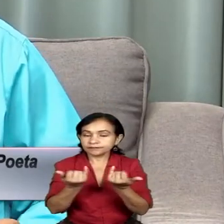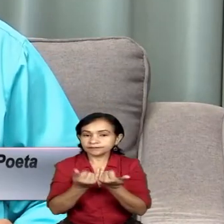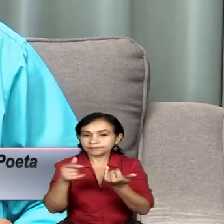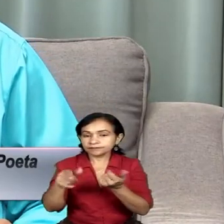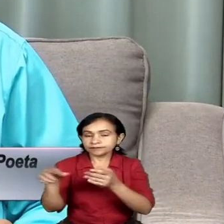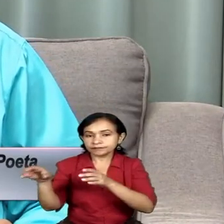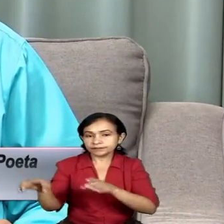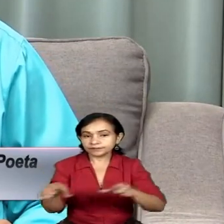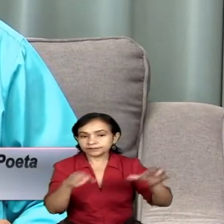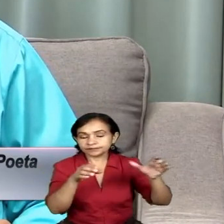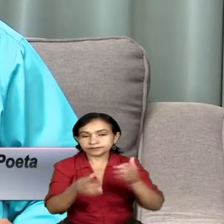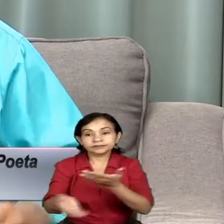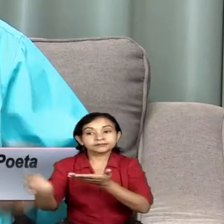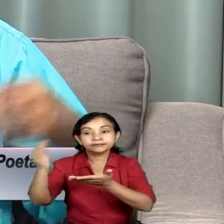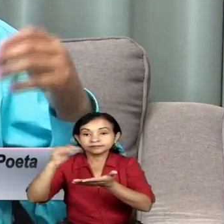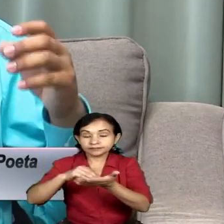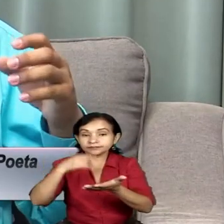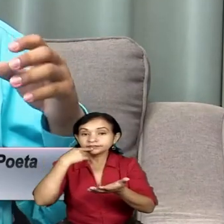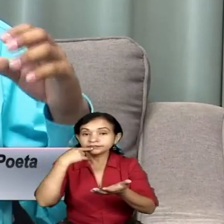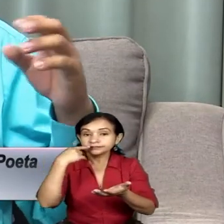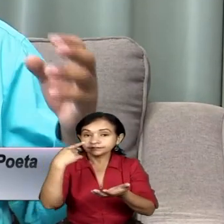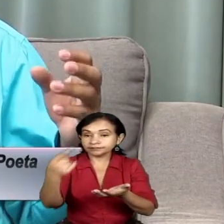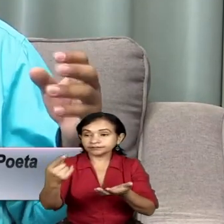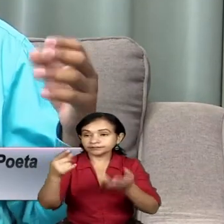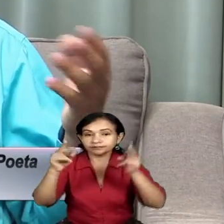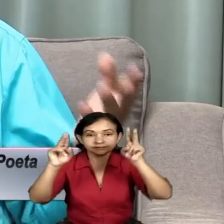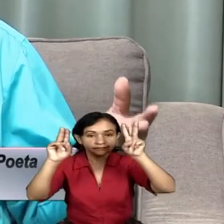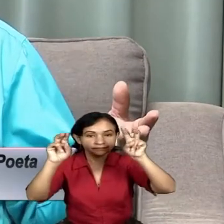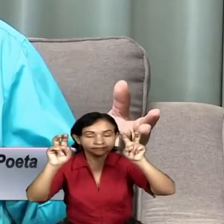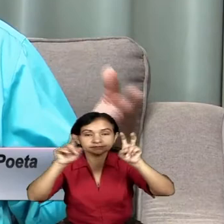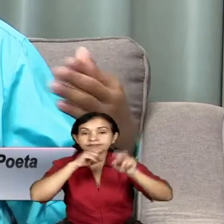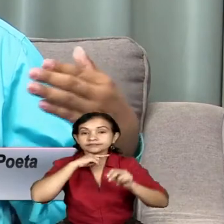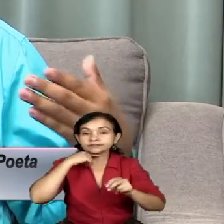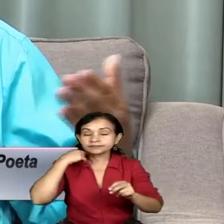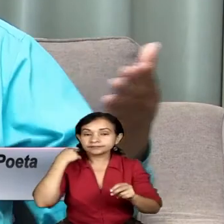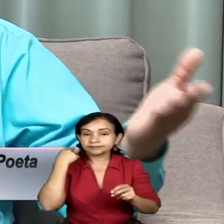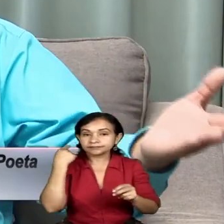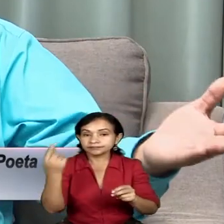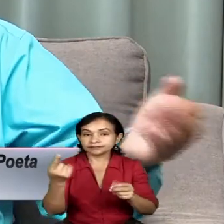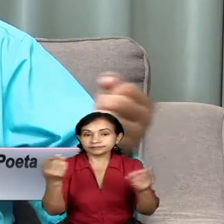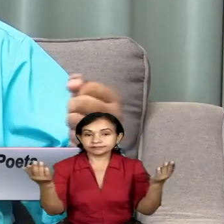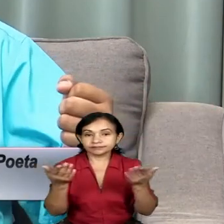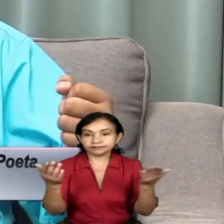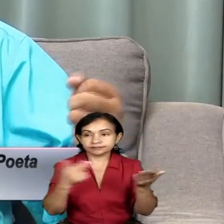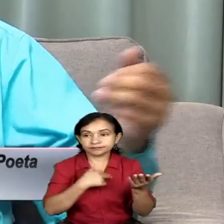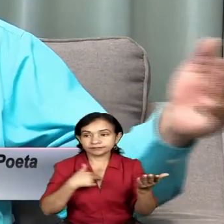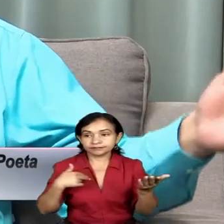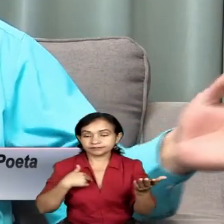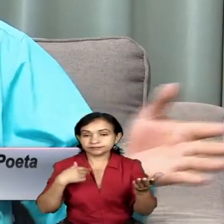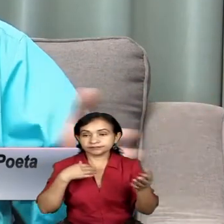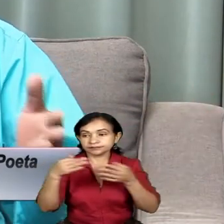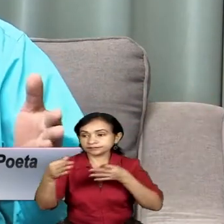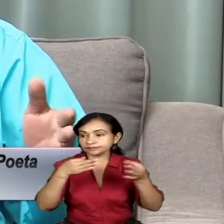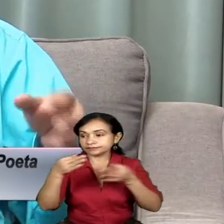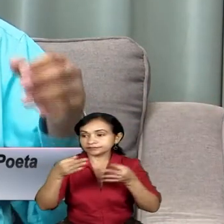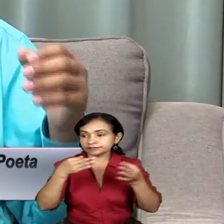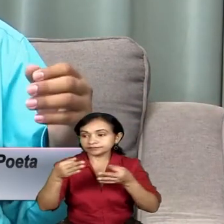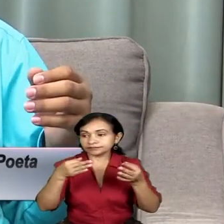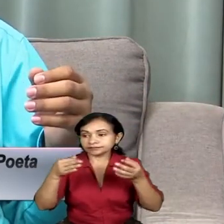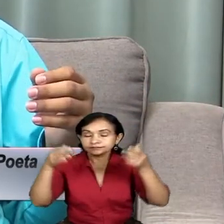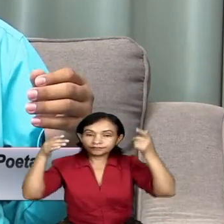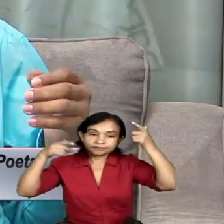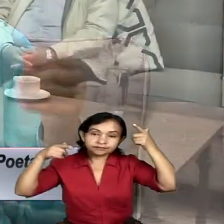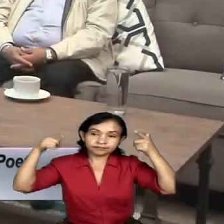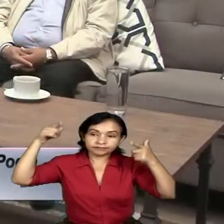evento se retoma y toma un contexto real en el que precisamente estaba lo que usted plantea, la continuidad de la lucha sandino, pero